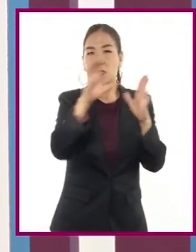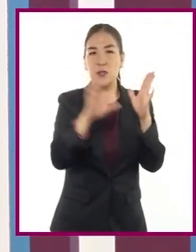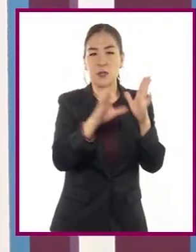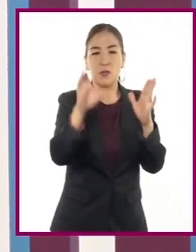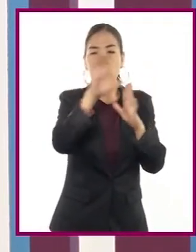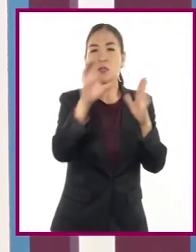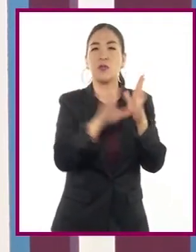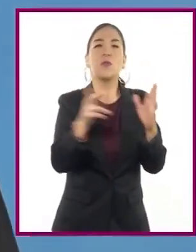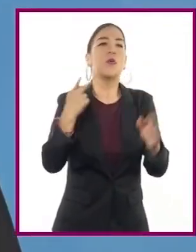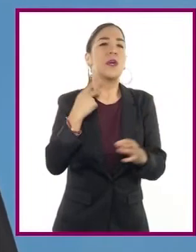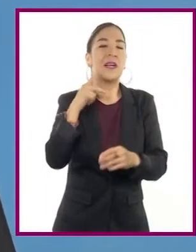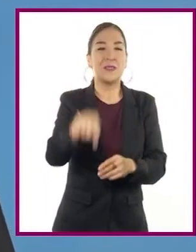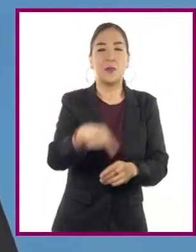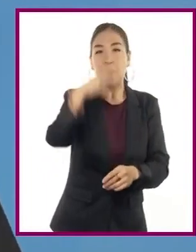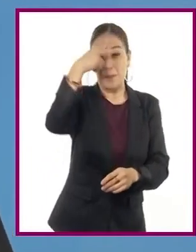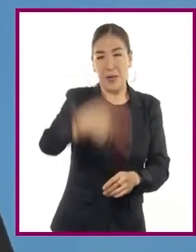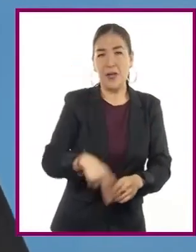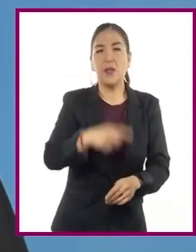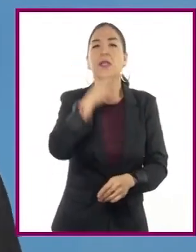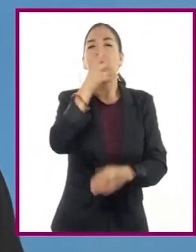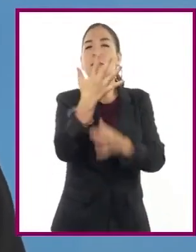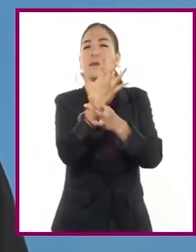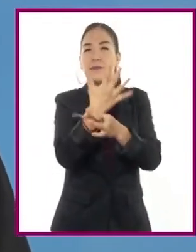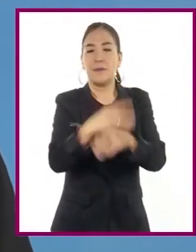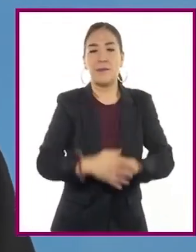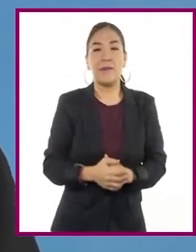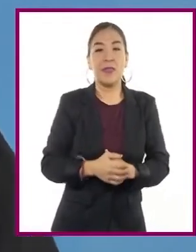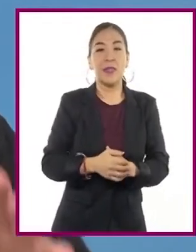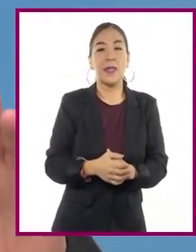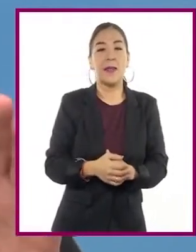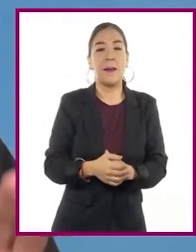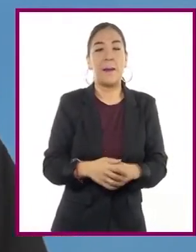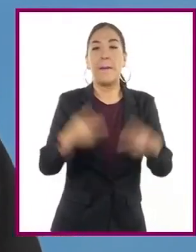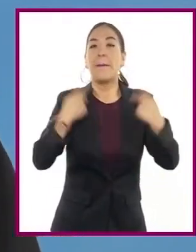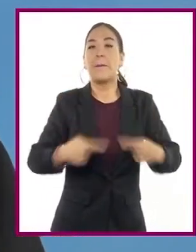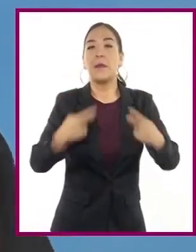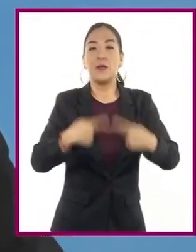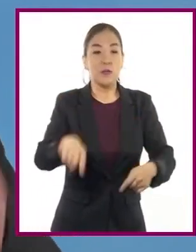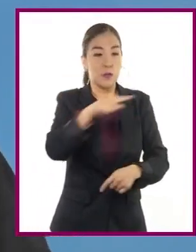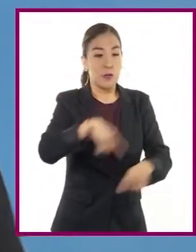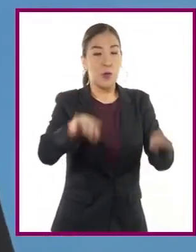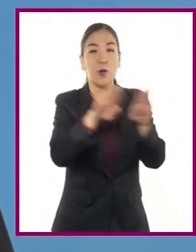Mexicanos nos dice: ninguna